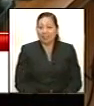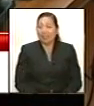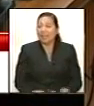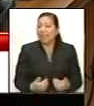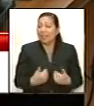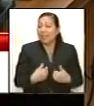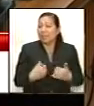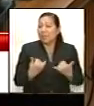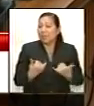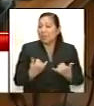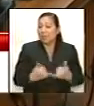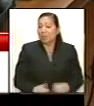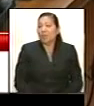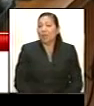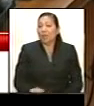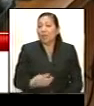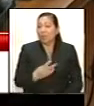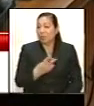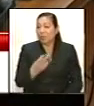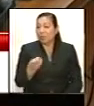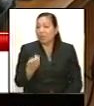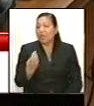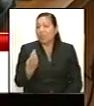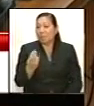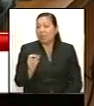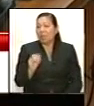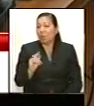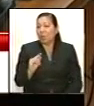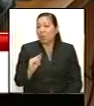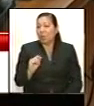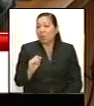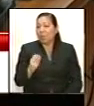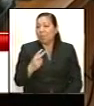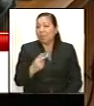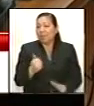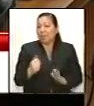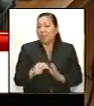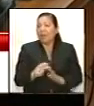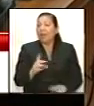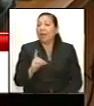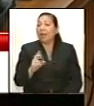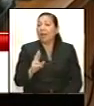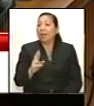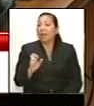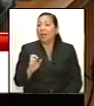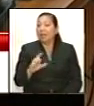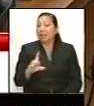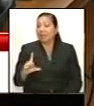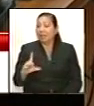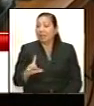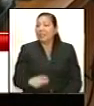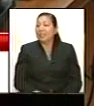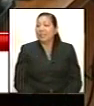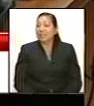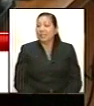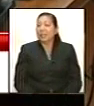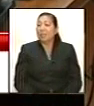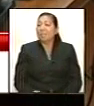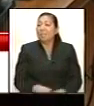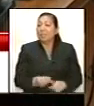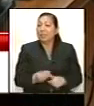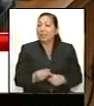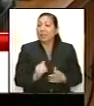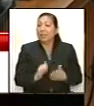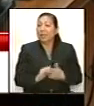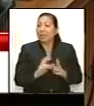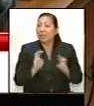tenemos ahora 220 profesionales en las UGELES y 26 a nivel de las DRED, que tienen funciones específicas de, principalmente